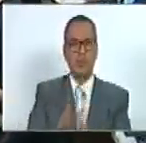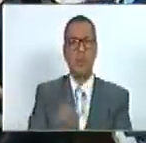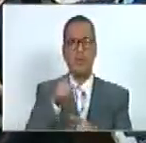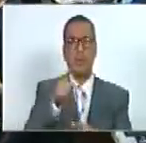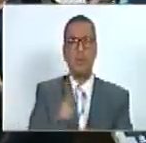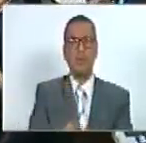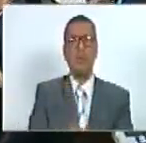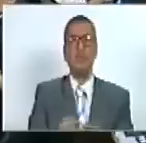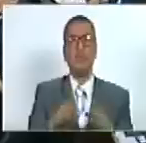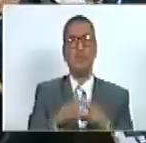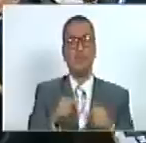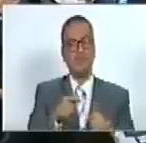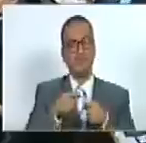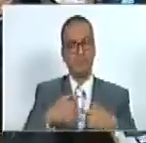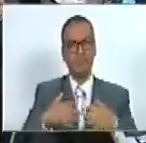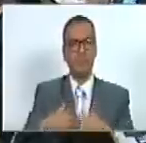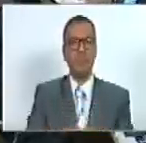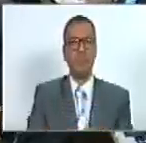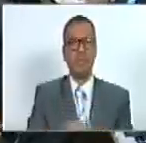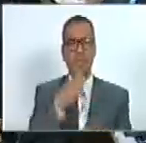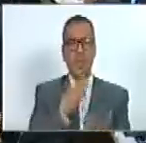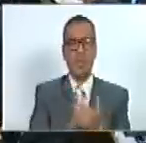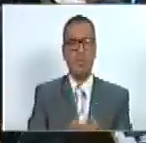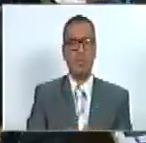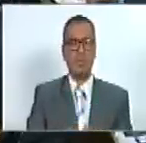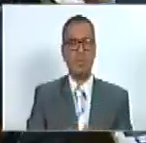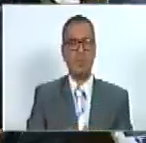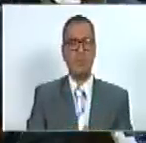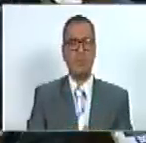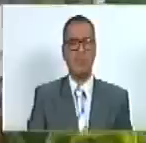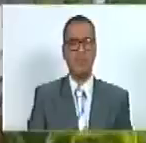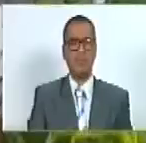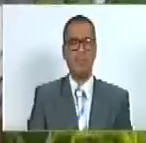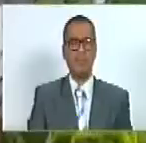que trabaja y lucha! Muchas gracias.